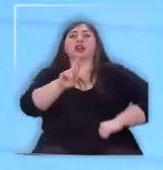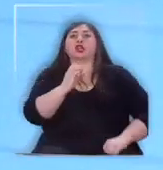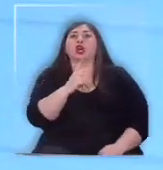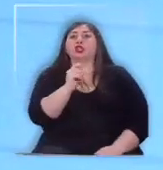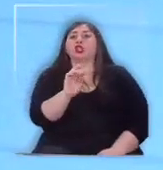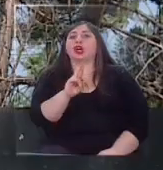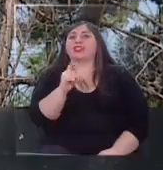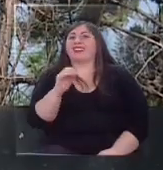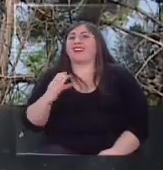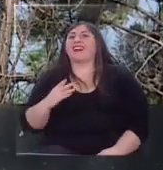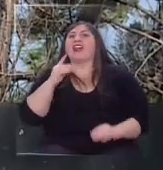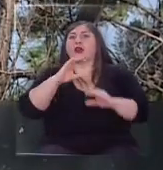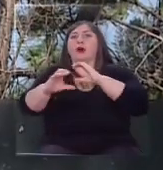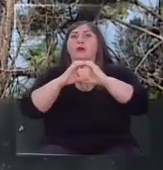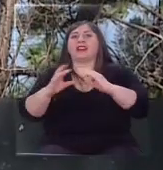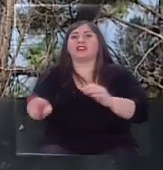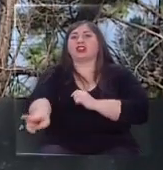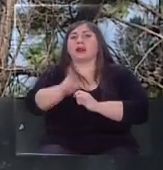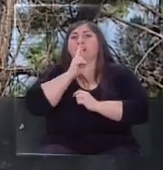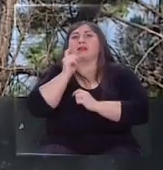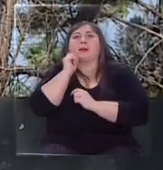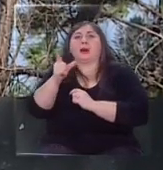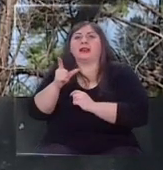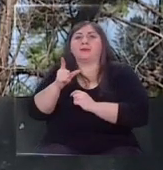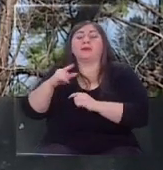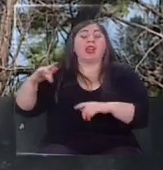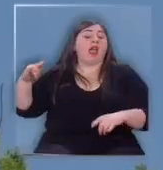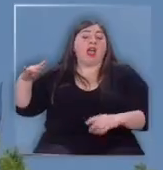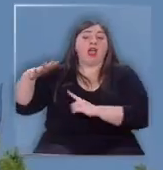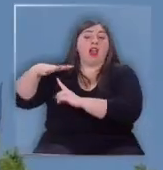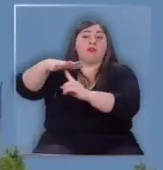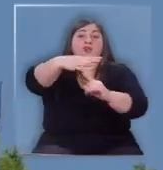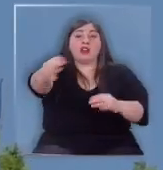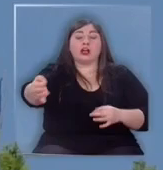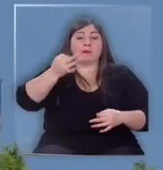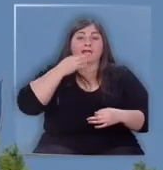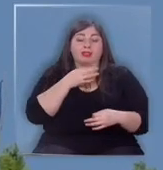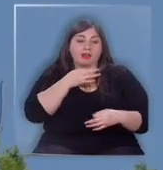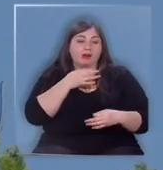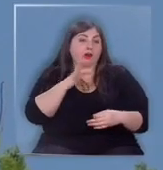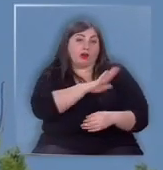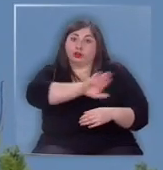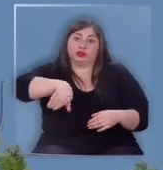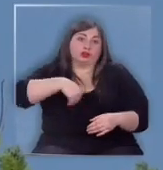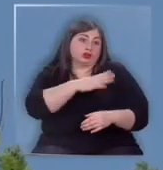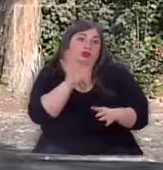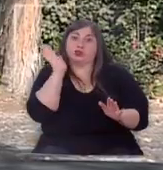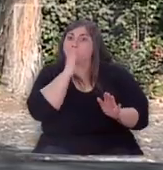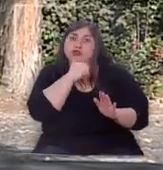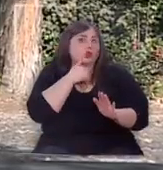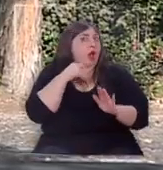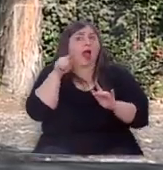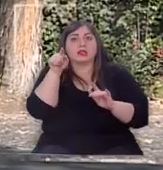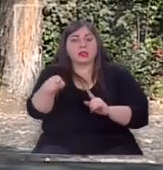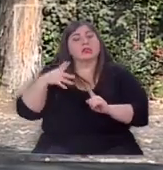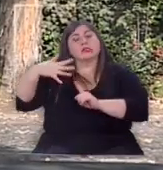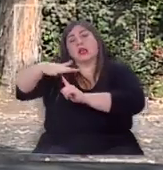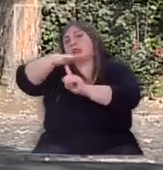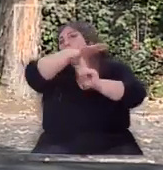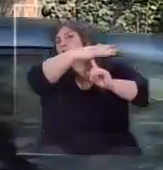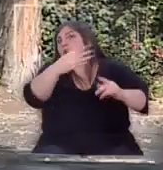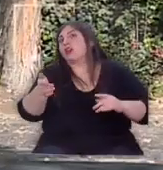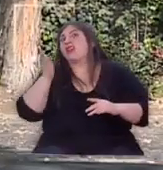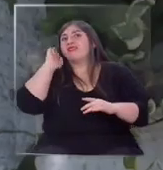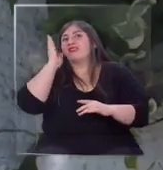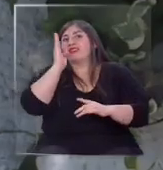con ellos y esta fue su respuesta. El vuelo que me pregunta, nosotros no tenemos registros de vuelos de ese helicóptero, ya